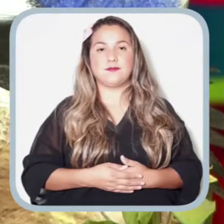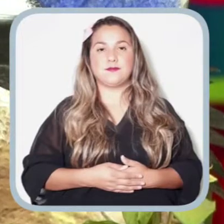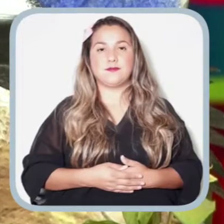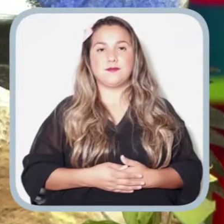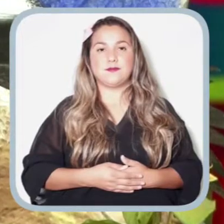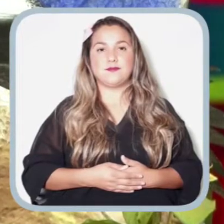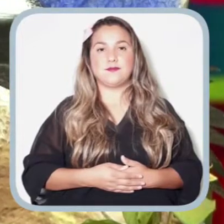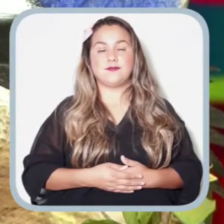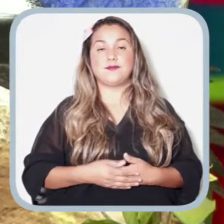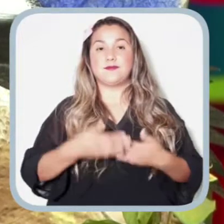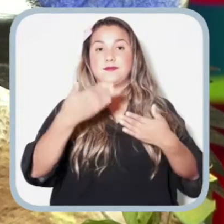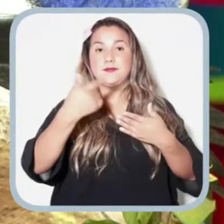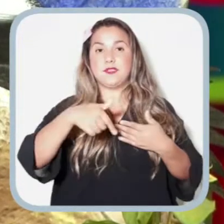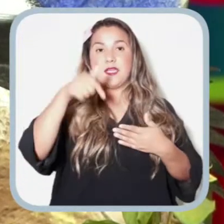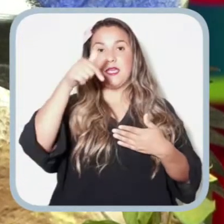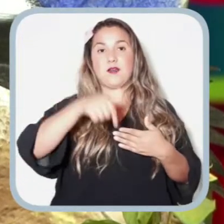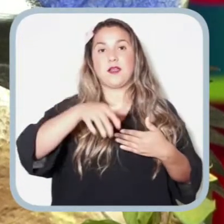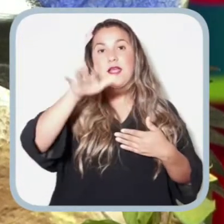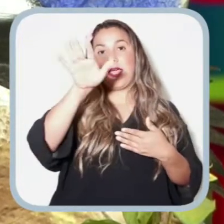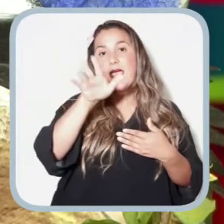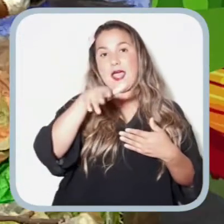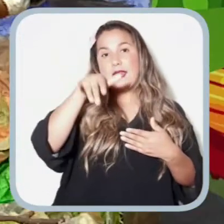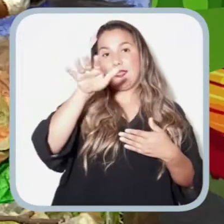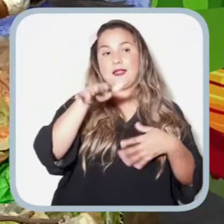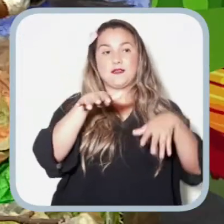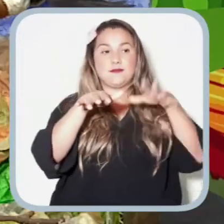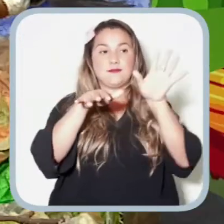y las alitas también